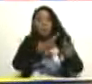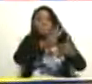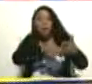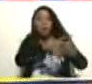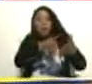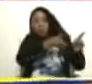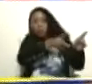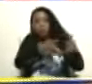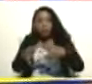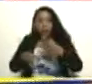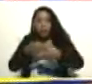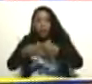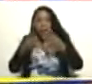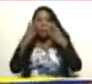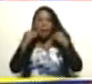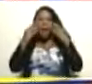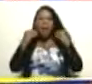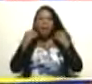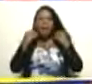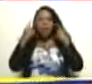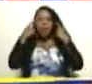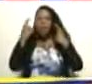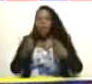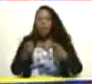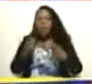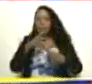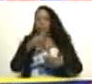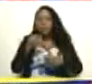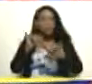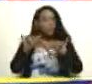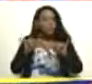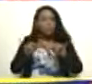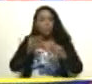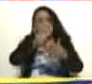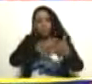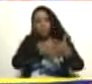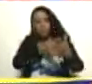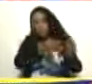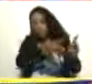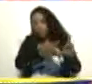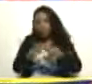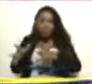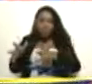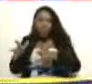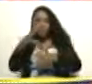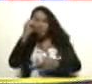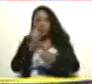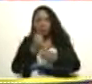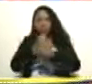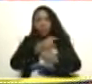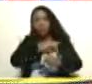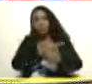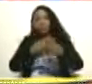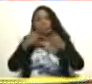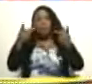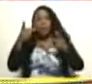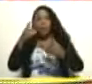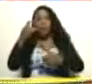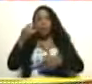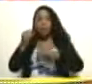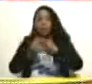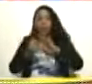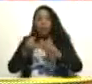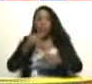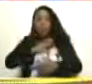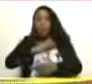por expertos, no es lo mismo un plan de trabajo elaborado por los poderes públicos del Estado que ese plan